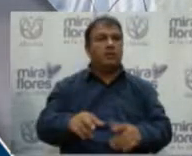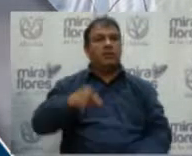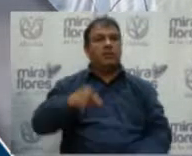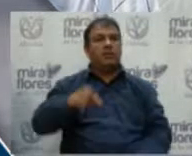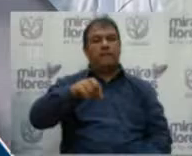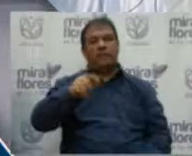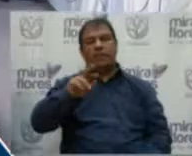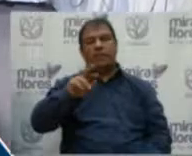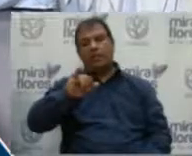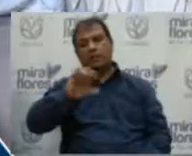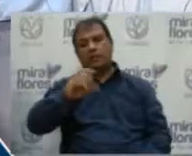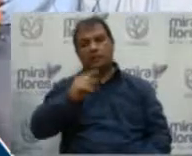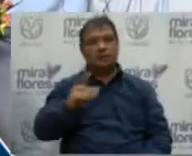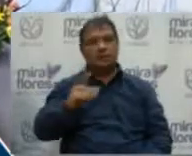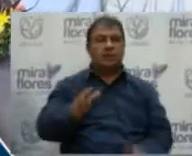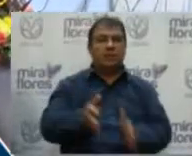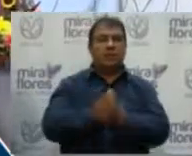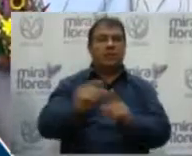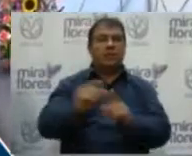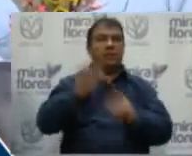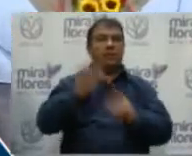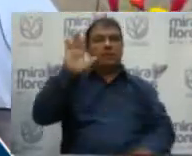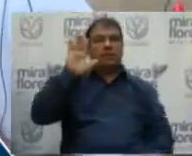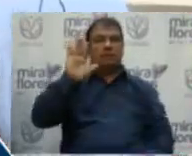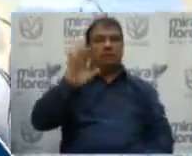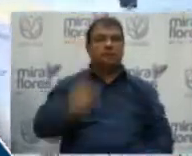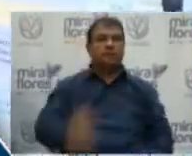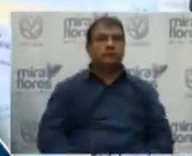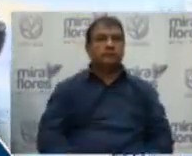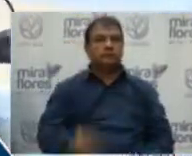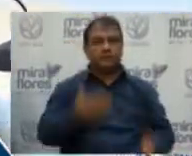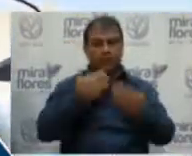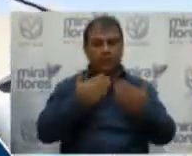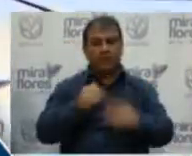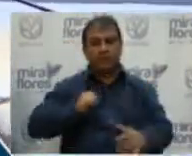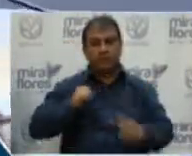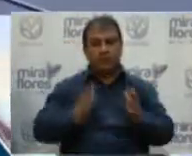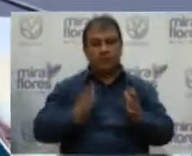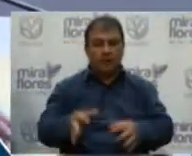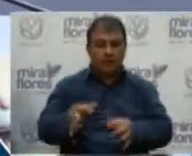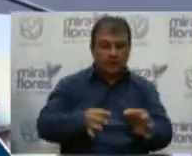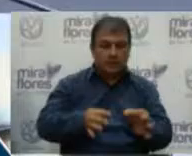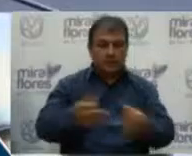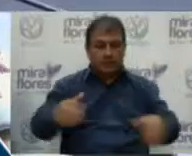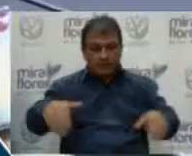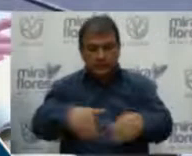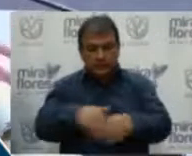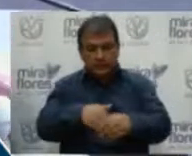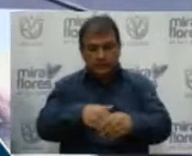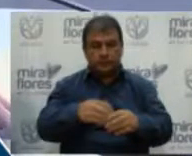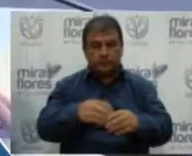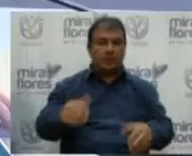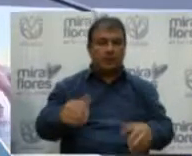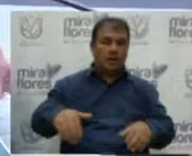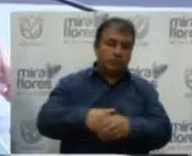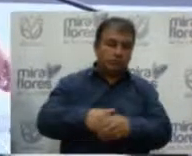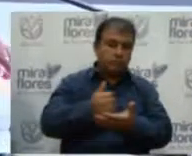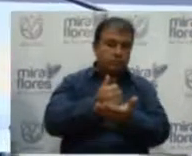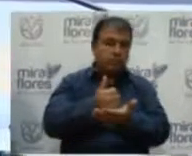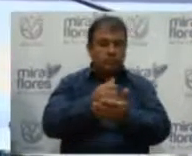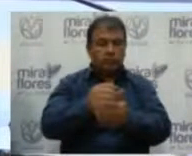Patricia del Río Jiménez de Olavide ha pedido el uso de la palabra. Adelante. Gracias, señor alcalde. Un poquito para explicar. Este convenio de cooperación